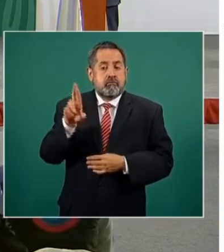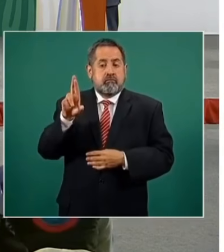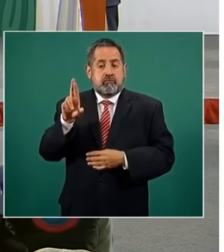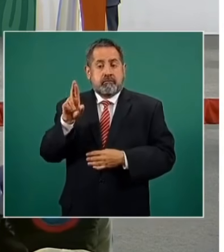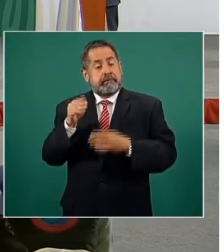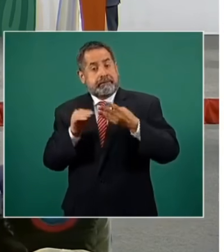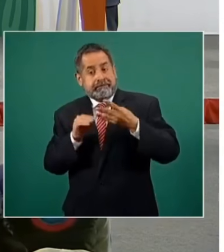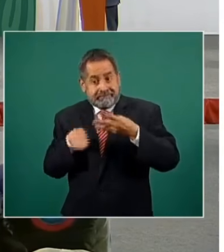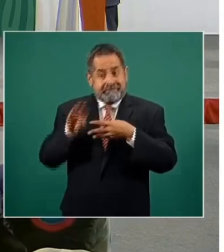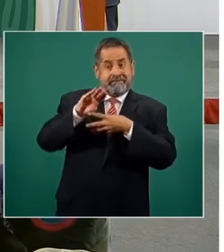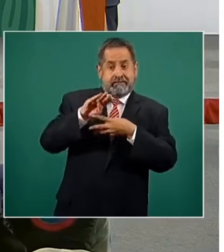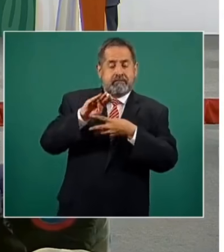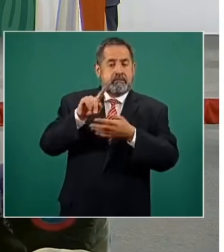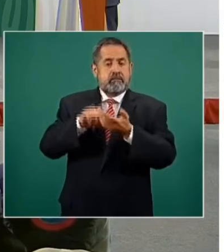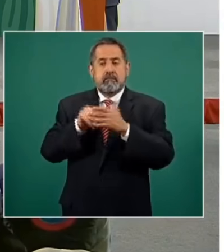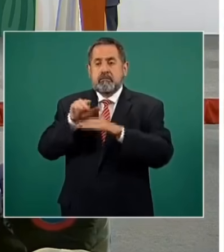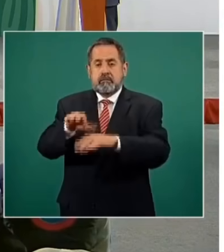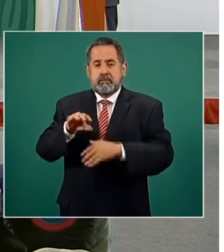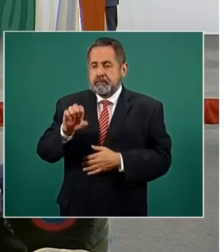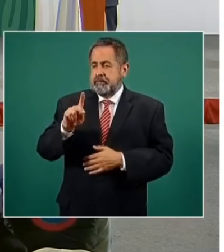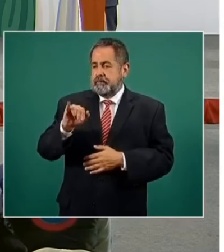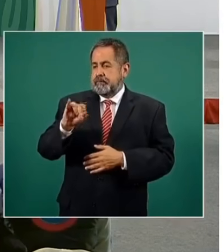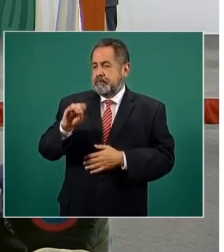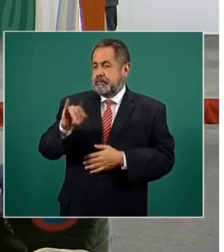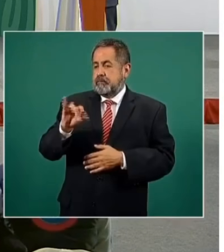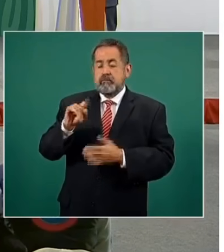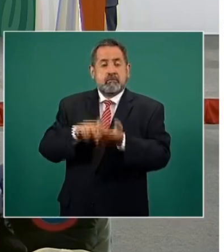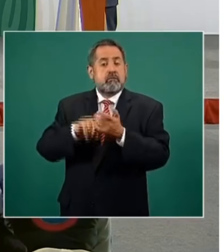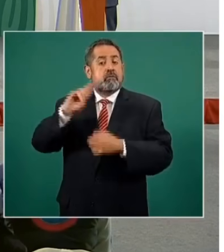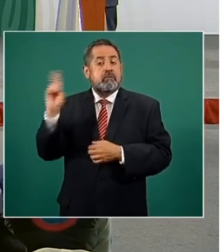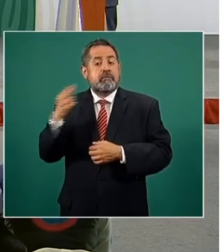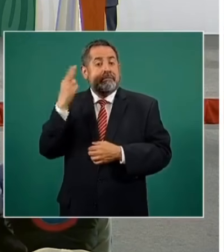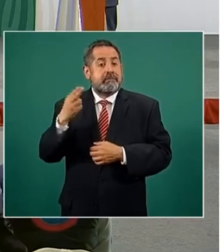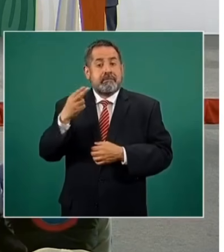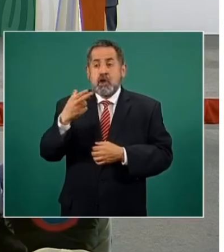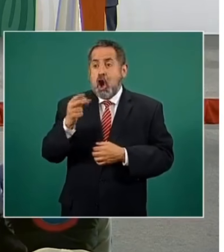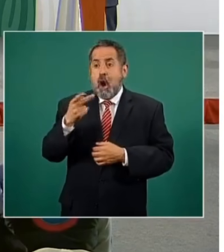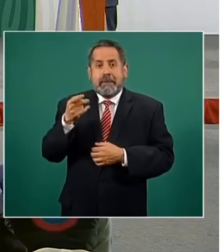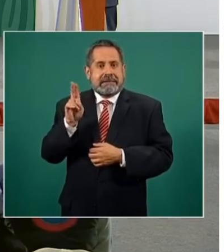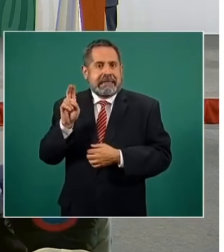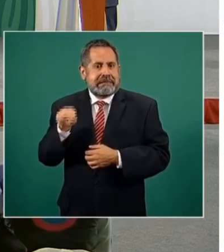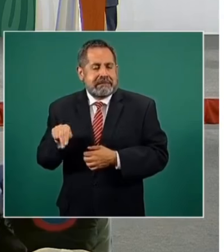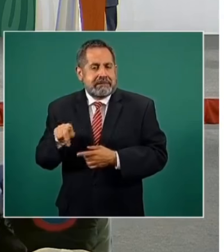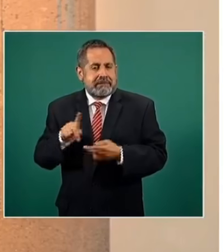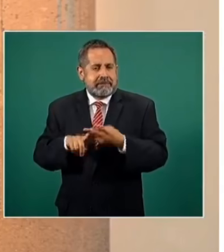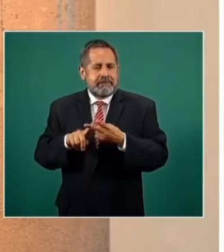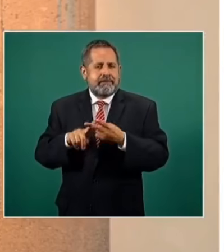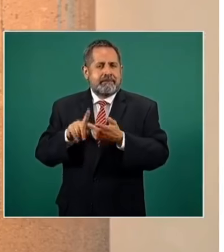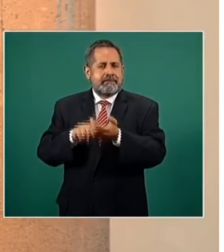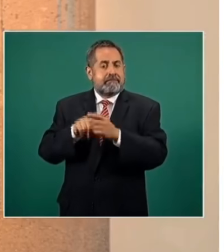es, amigos y amigas, esta ha sido la información. Espero que te haya gustado y si te gustó, ya sabes, suscríbete a este